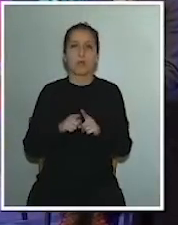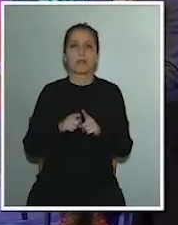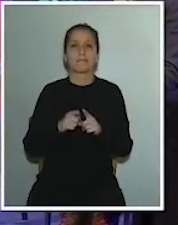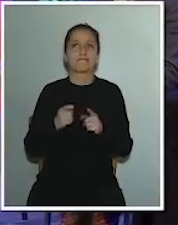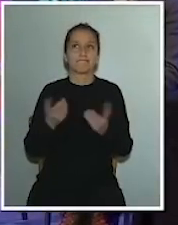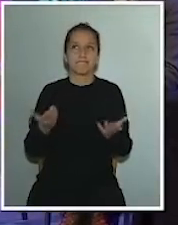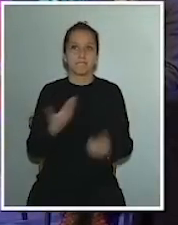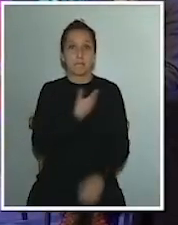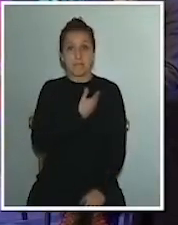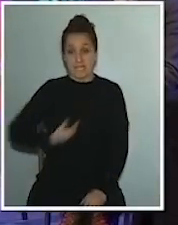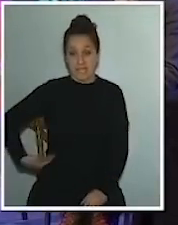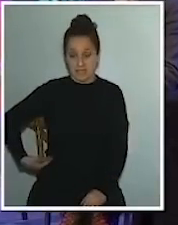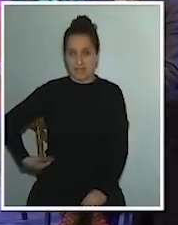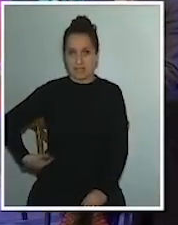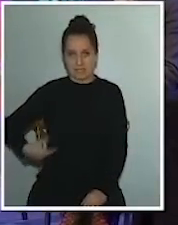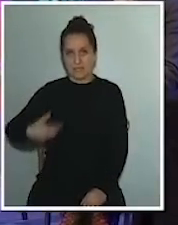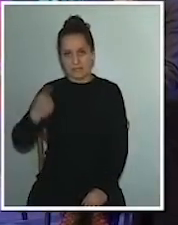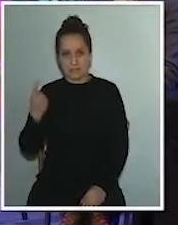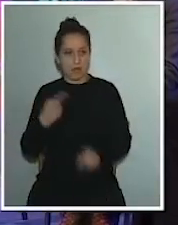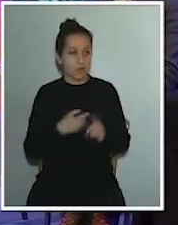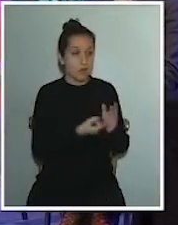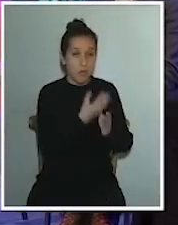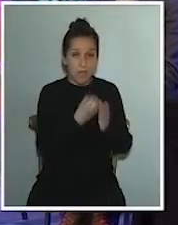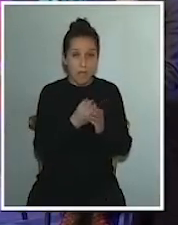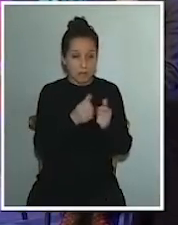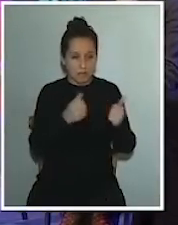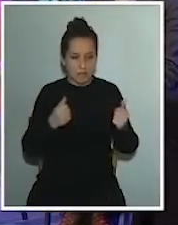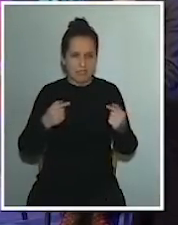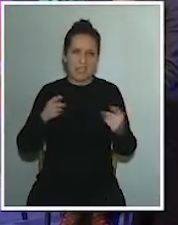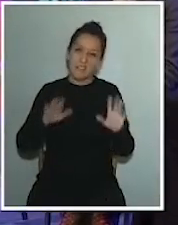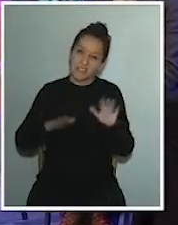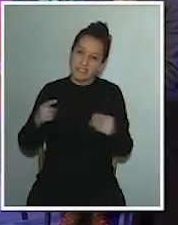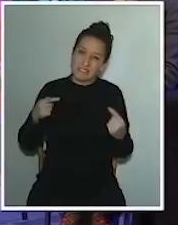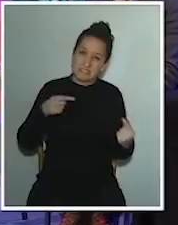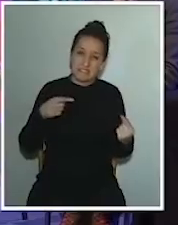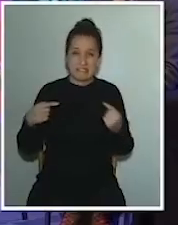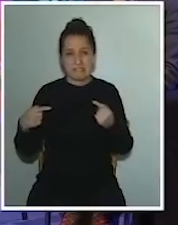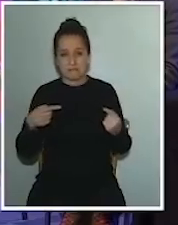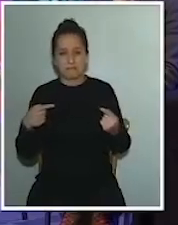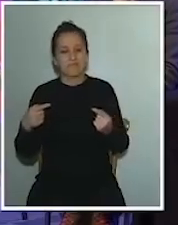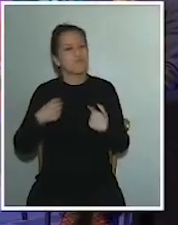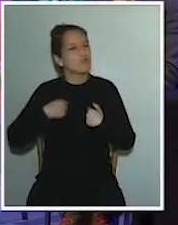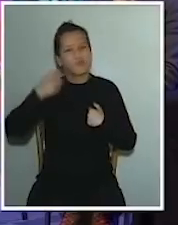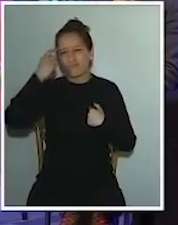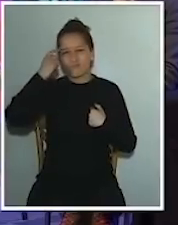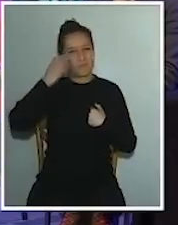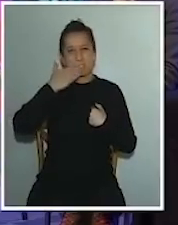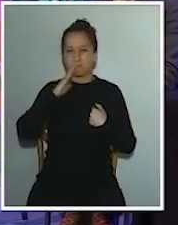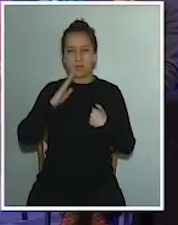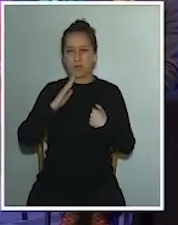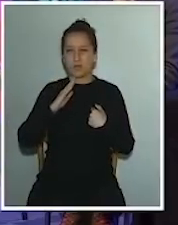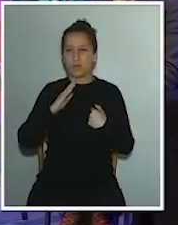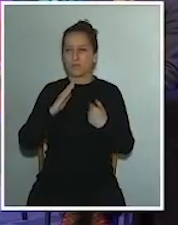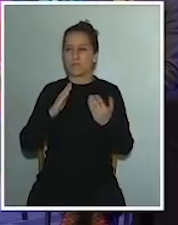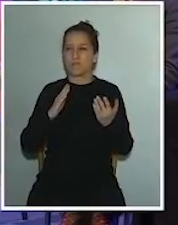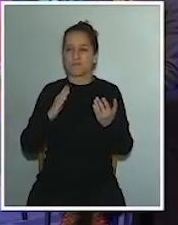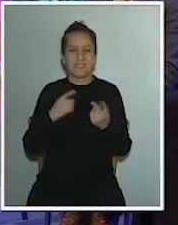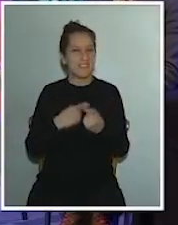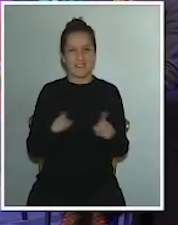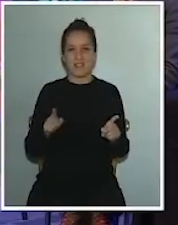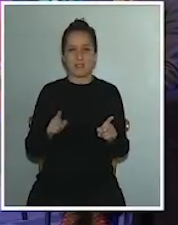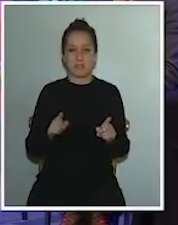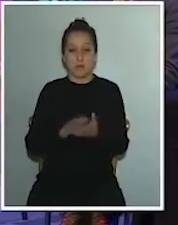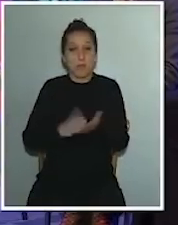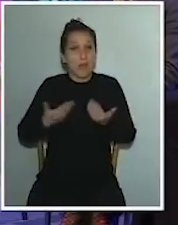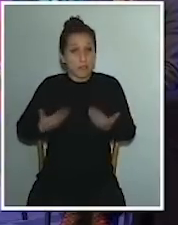vista presidencial y las nuevas autoridades creo que se debería haber realizado de una manera distinta El encuentro entre el actual